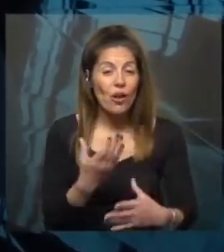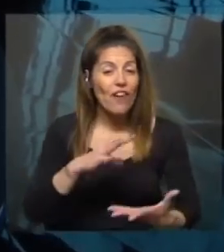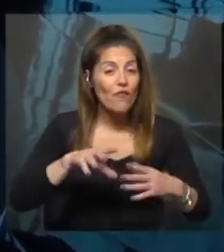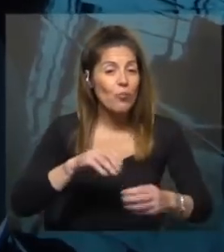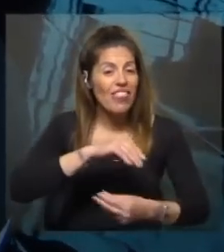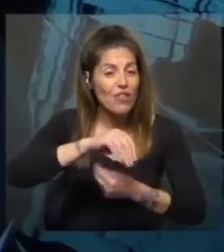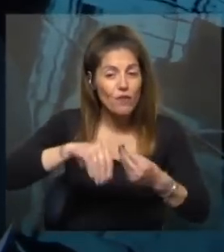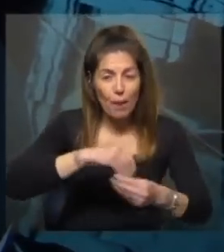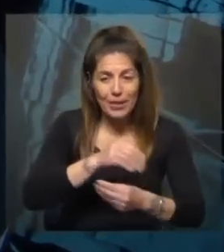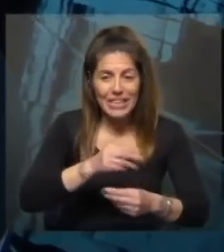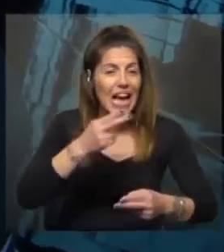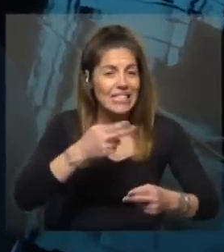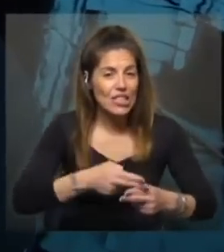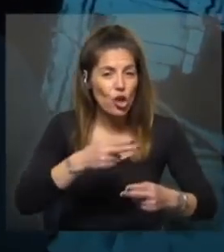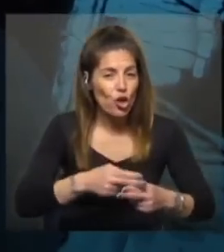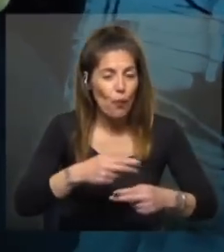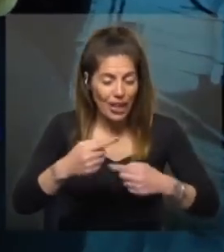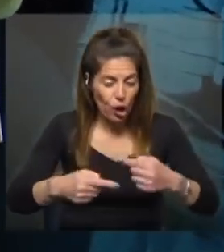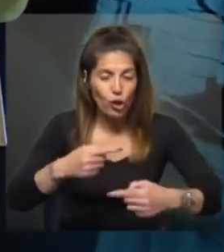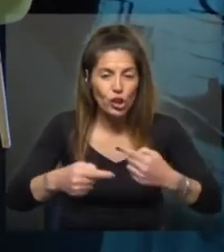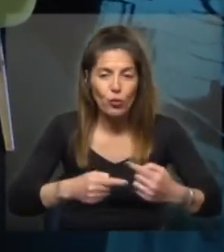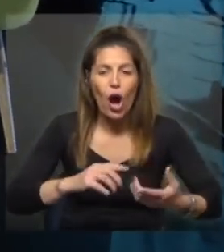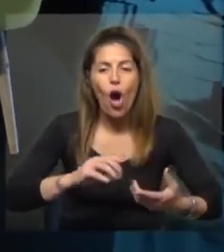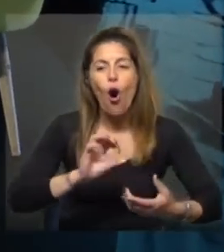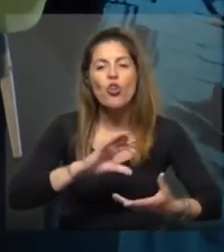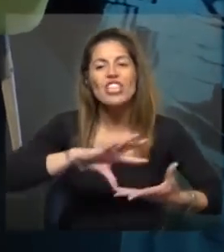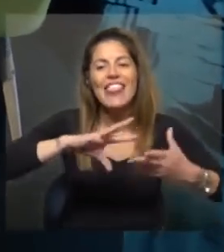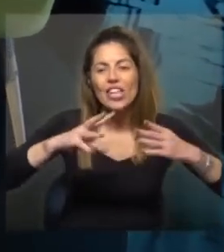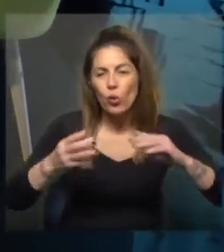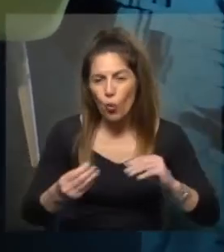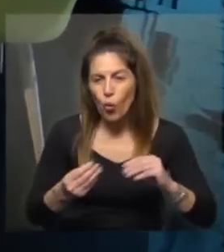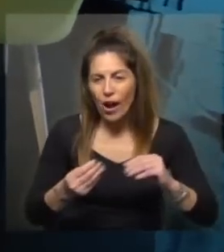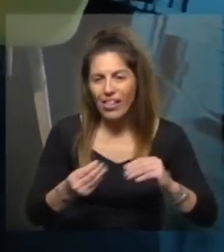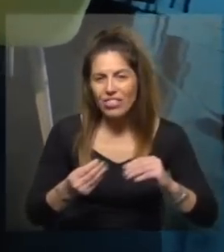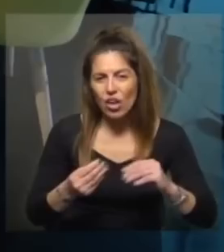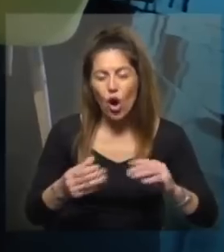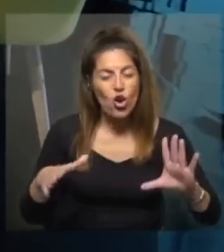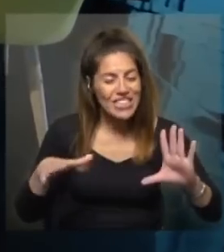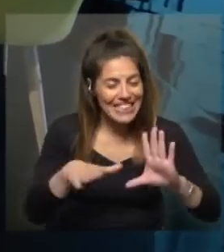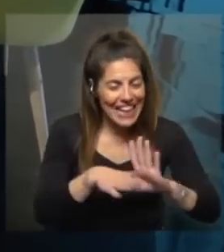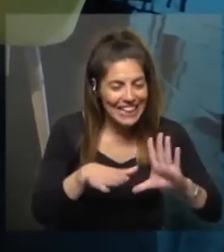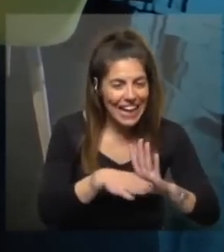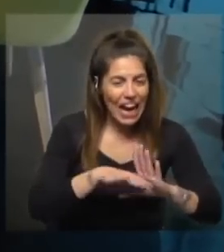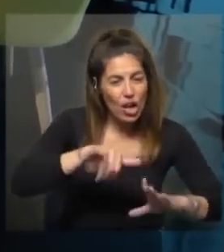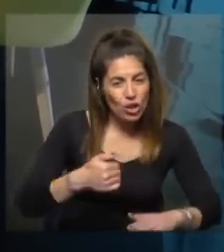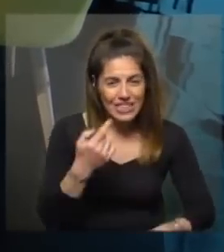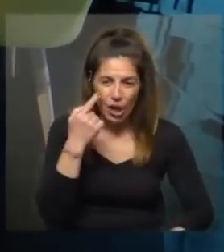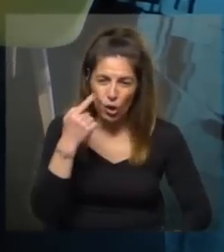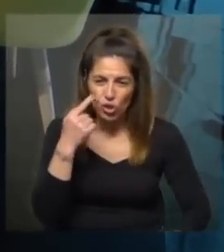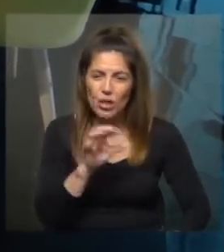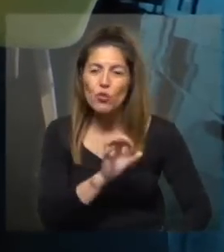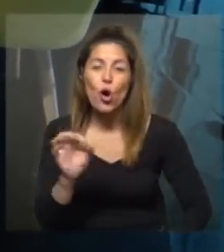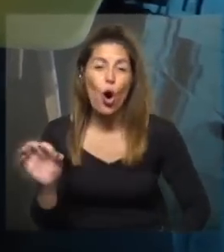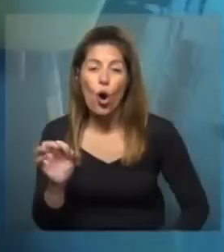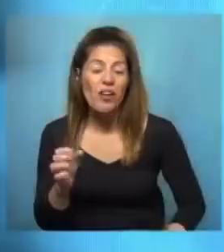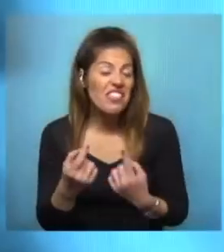claro si los nombres se sostienen o se adecuan o se se trata de que encajen en los que ya conocemos o